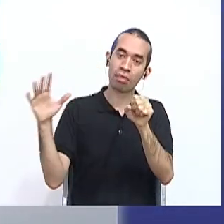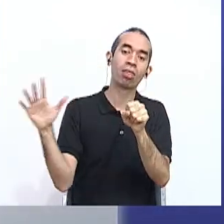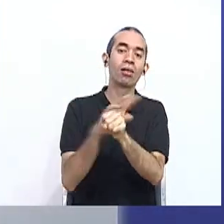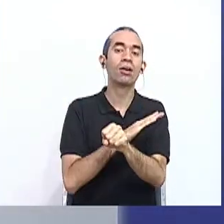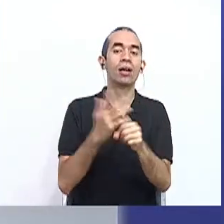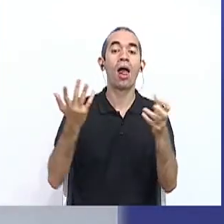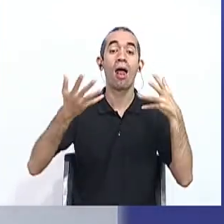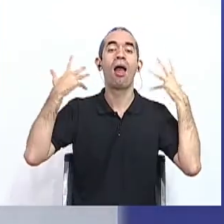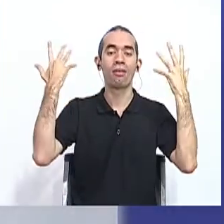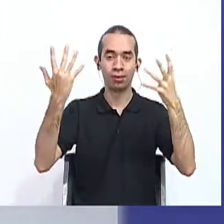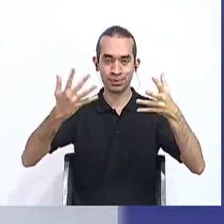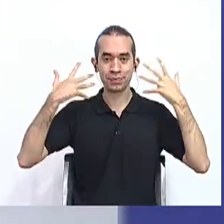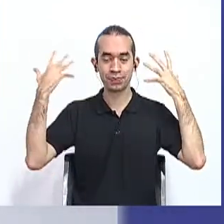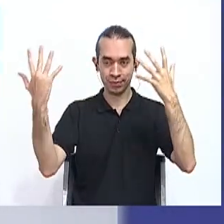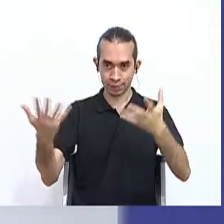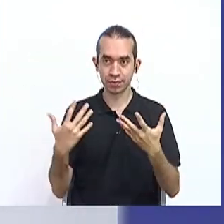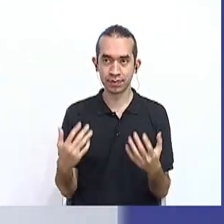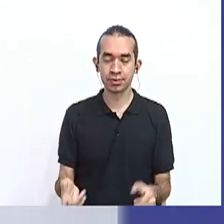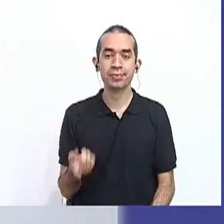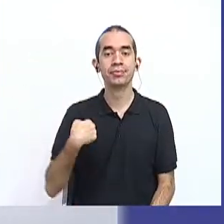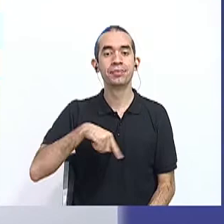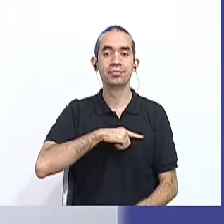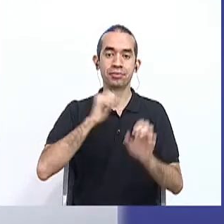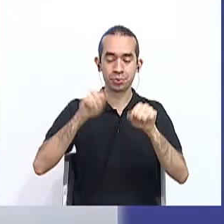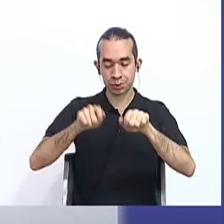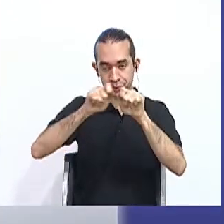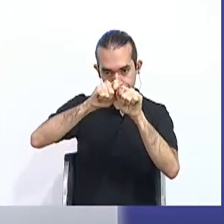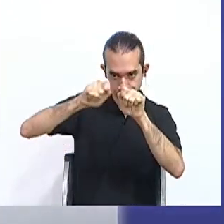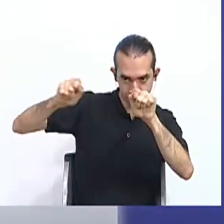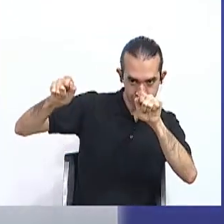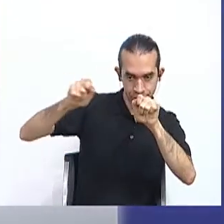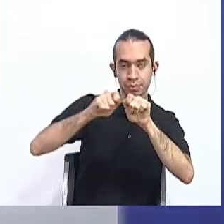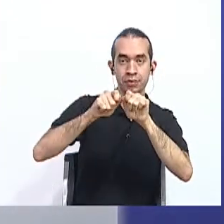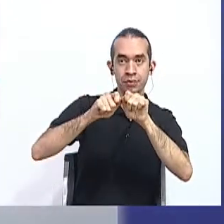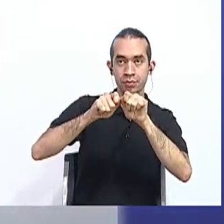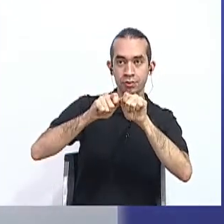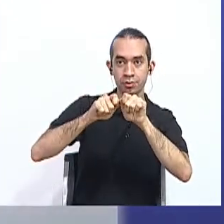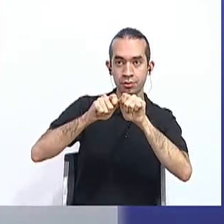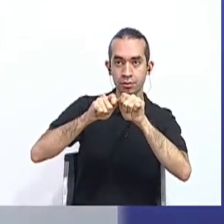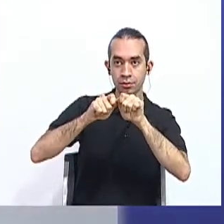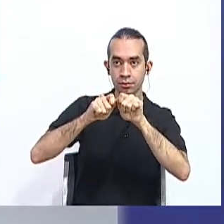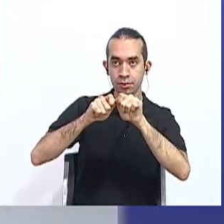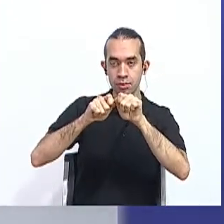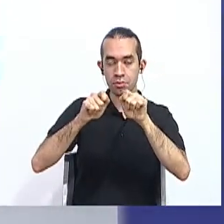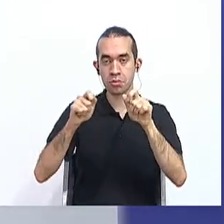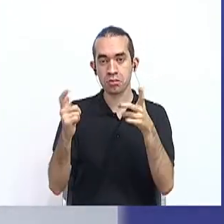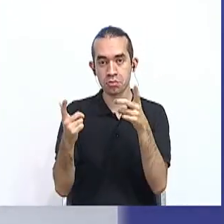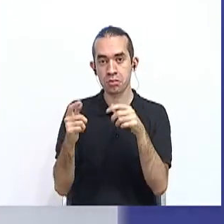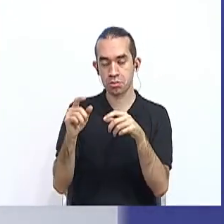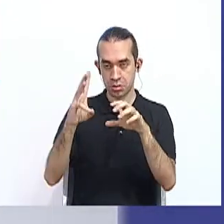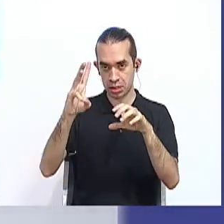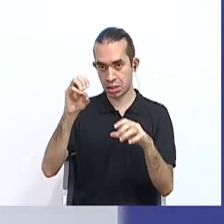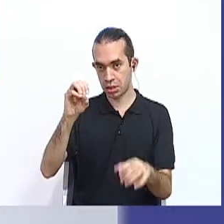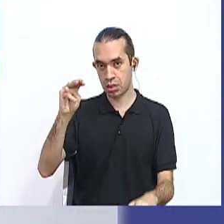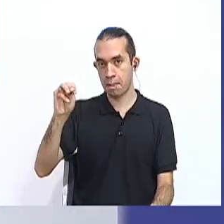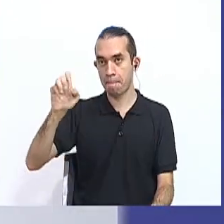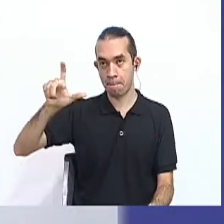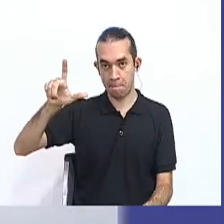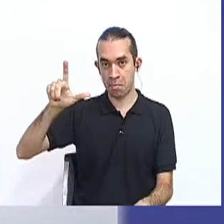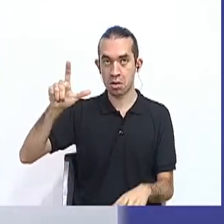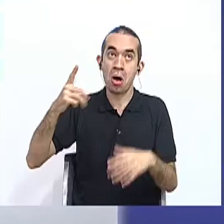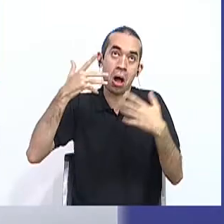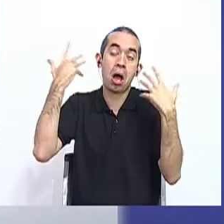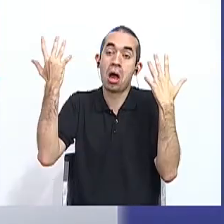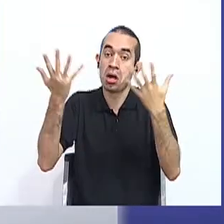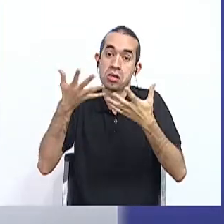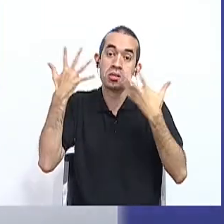aire. Y podríamos nosotros medir, por ejemplo, en este caso, al decir que tenemos 60 mililitros de